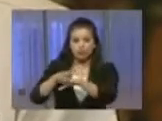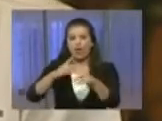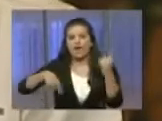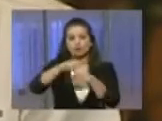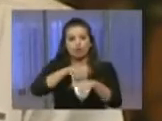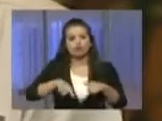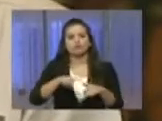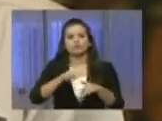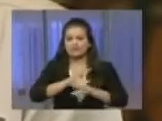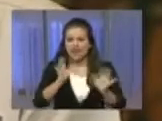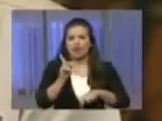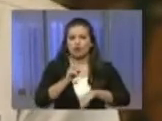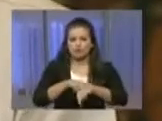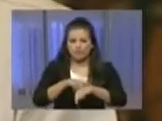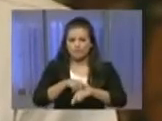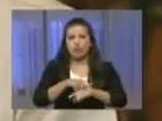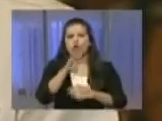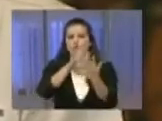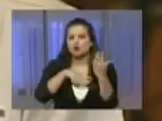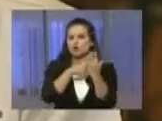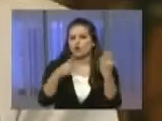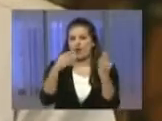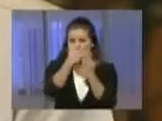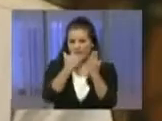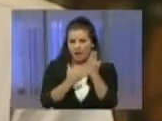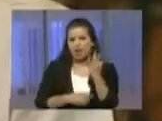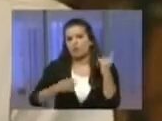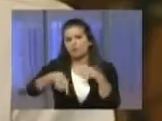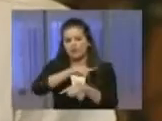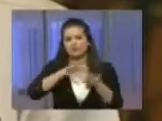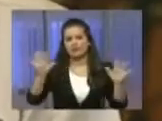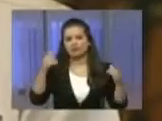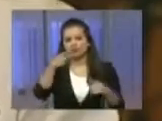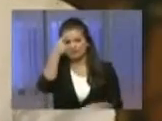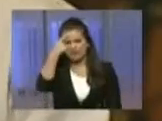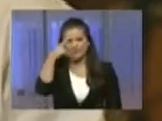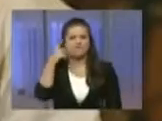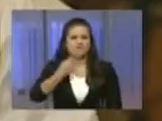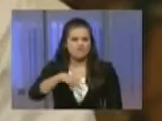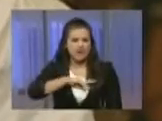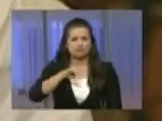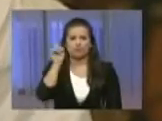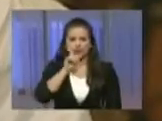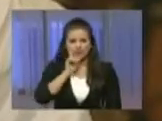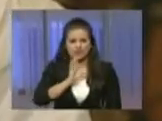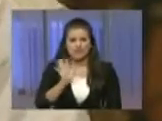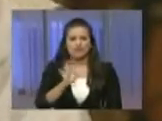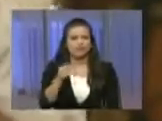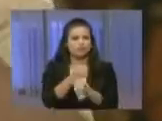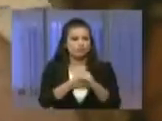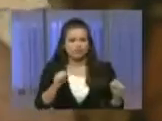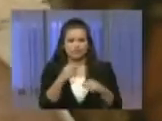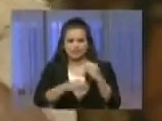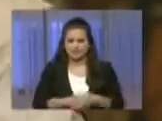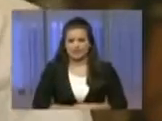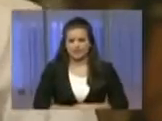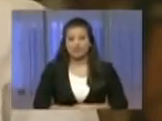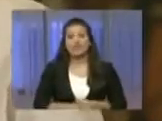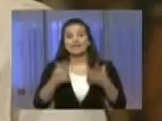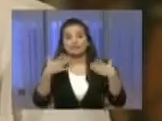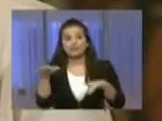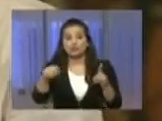les dijo esos cronogramas que ustedes están presentando son falsos son imposibles de realizar si ustedes hubieran